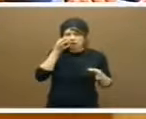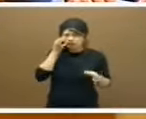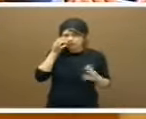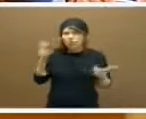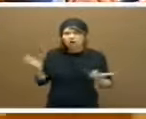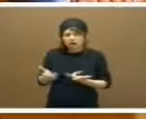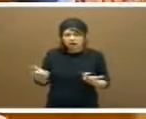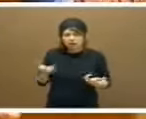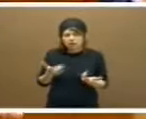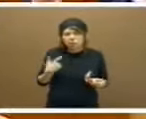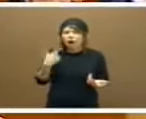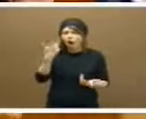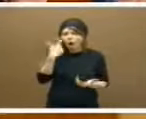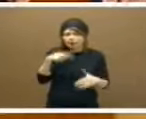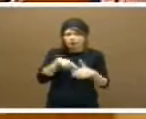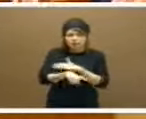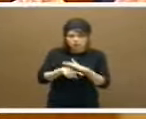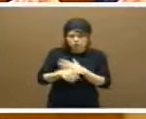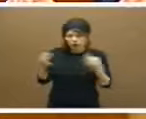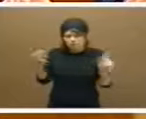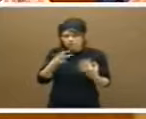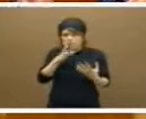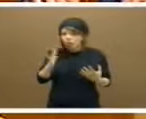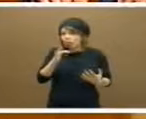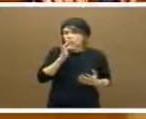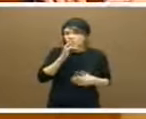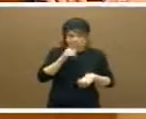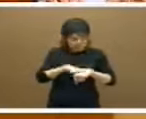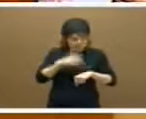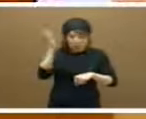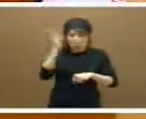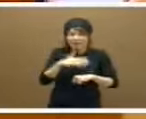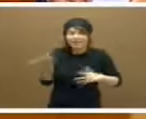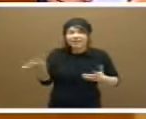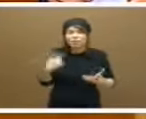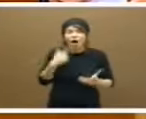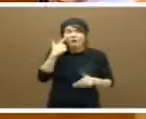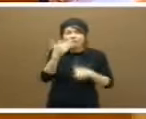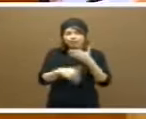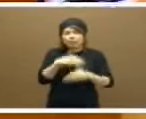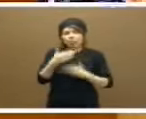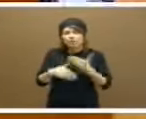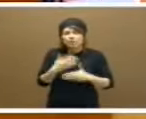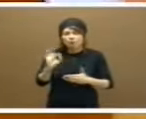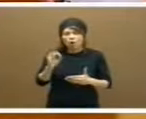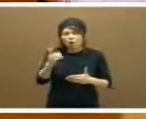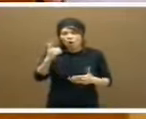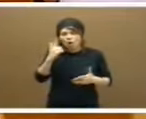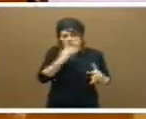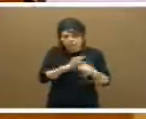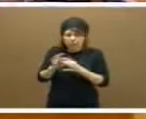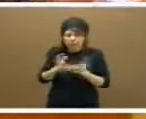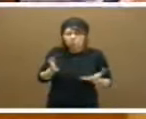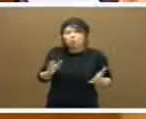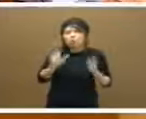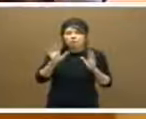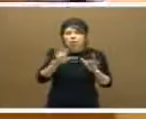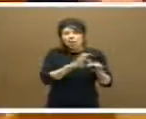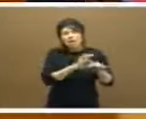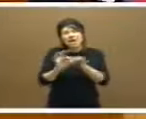realmente graves, y se tendrán que tramitar, evidentemente, porque todavía no ha habido ni tan siquiera tiempo material, los procedimientos oportunos al respecto, incluso